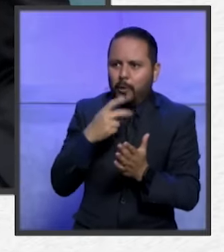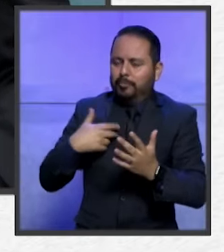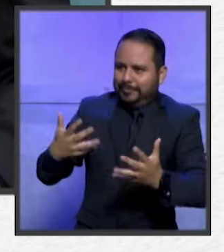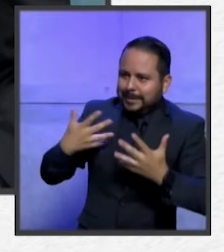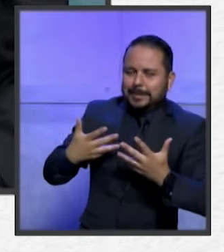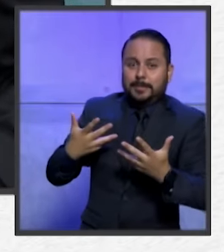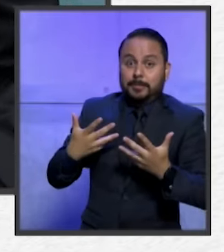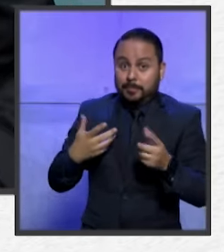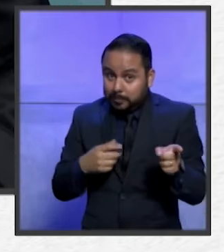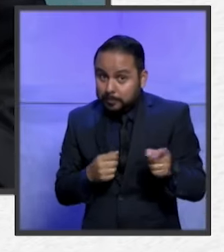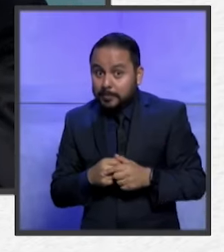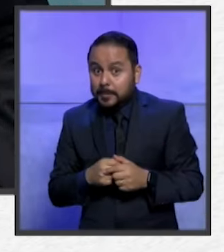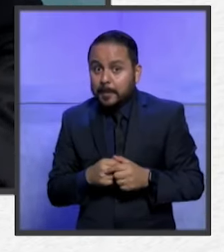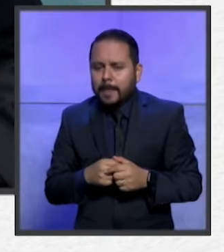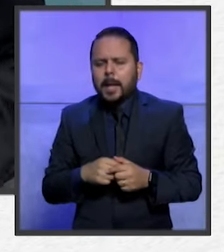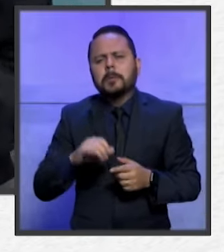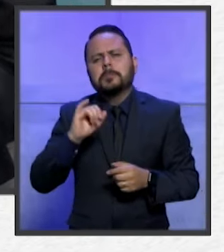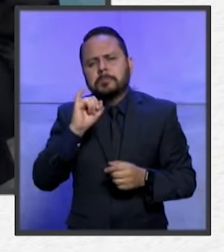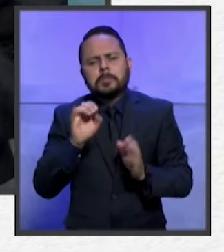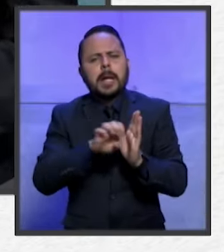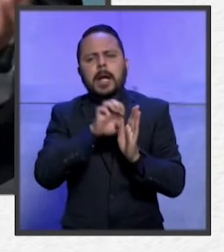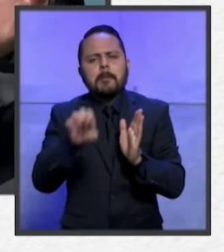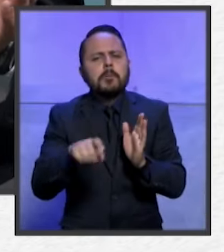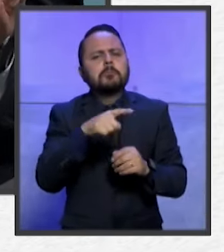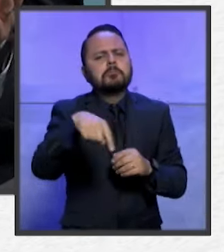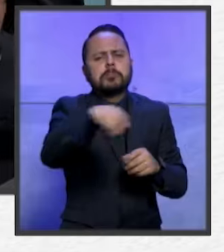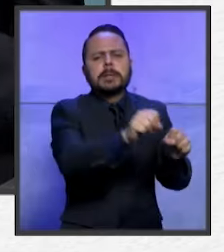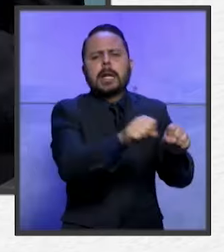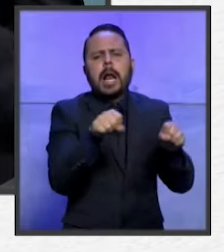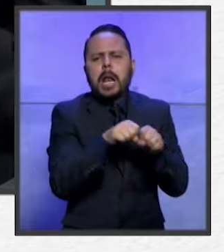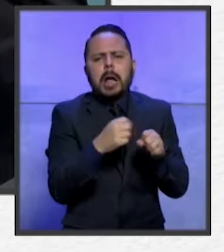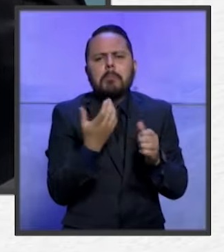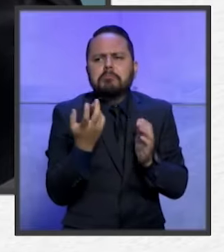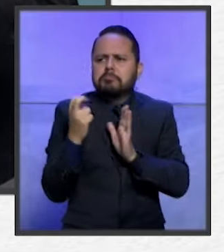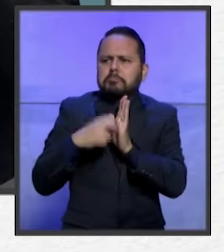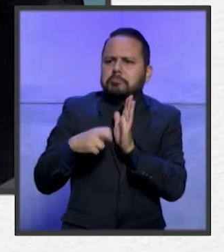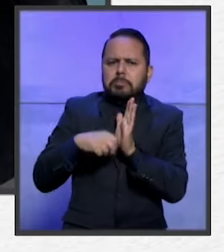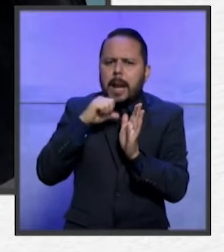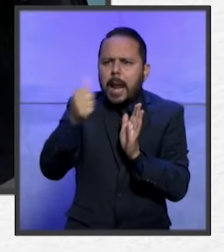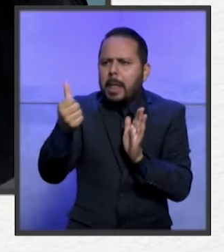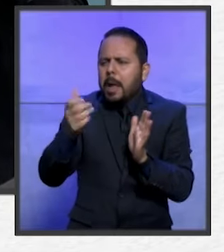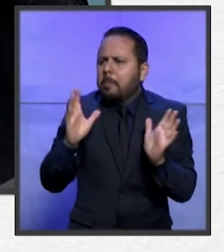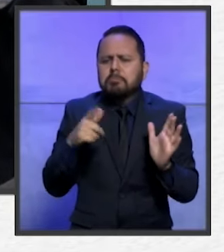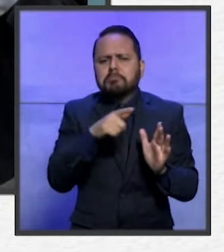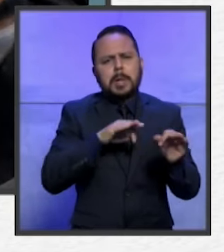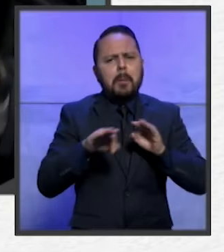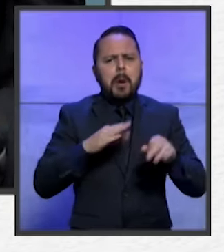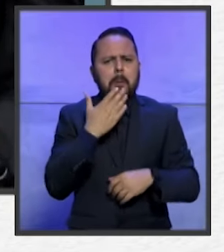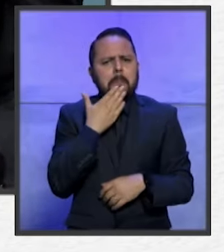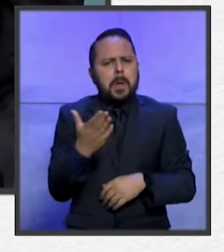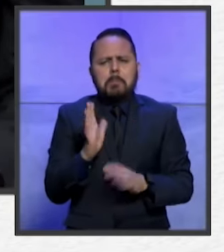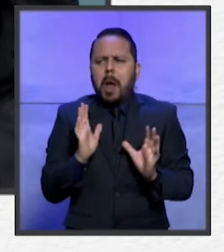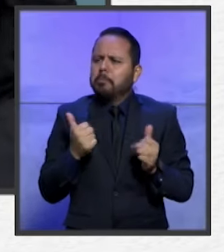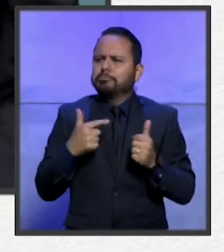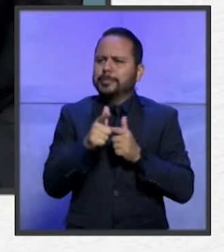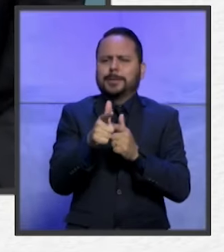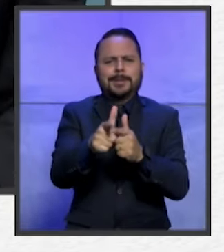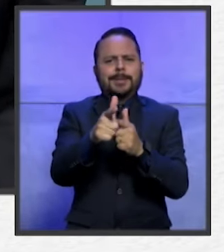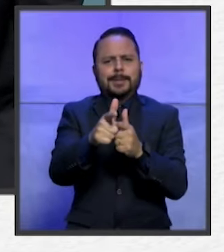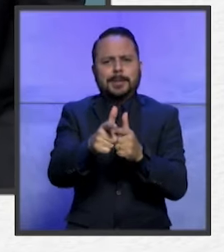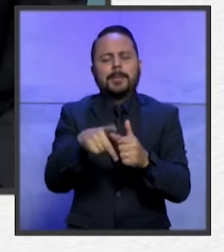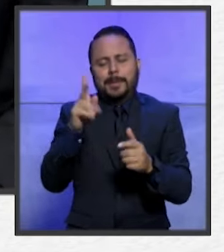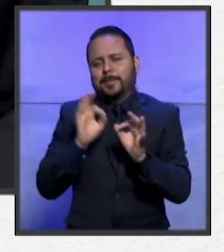sí Bueno vamos a decir quien no tiene observación pues pues hiciste tu trabajo claro y bien y yo yo